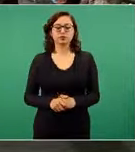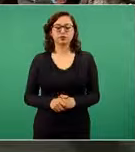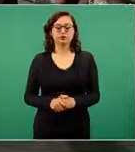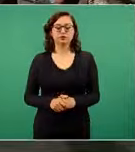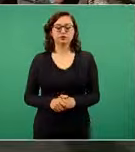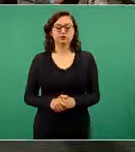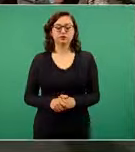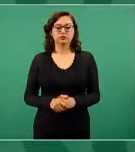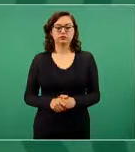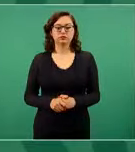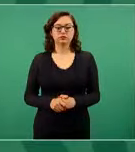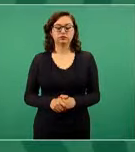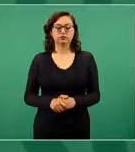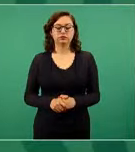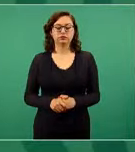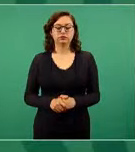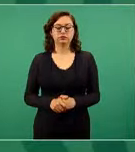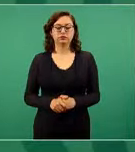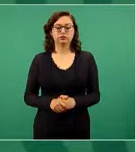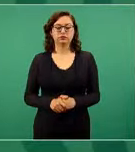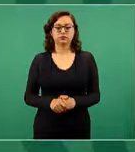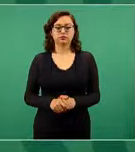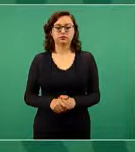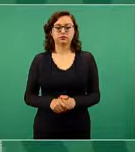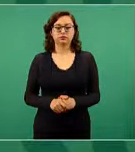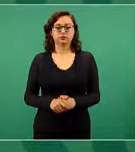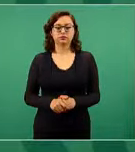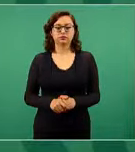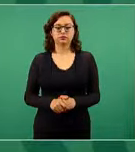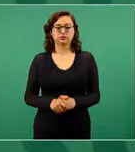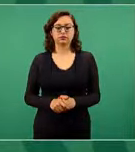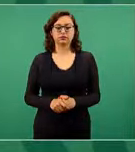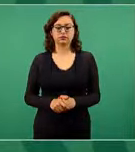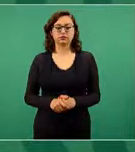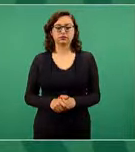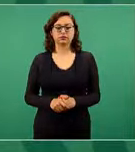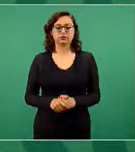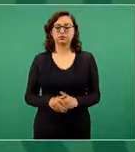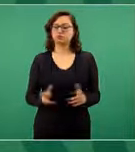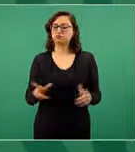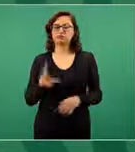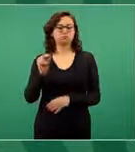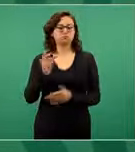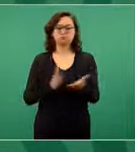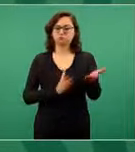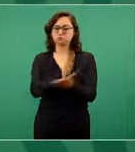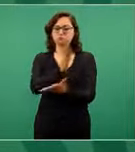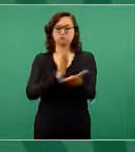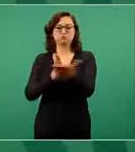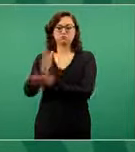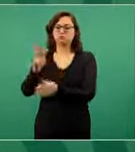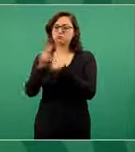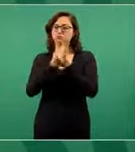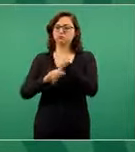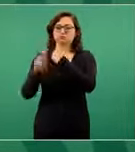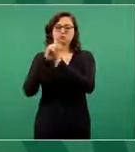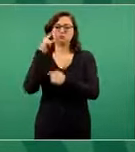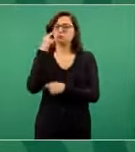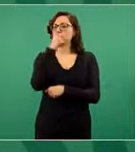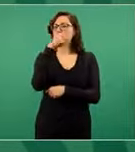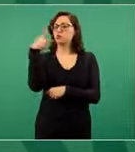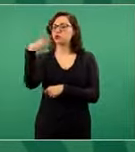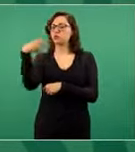pues ya no se puede. Y además, a decirlo, adelanto, no intervención, autodeterminación de los pueblos,